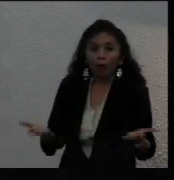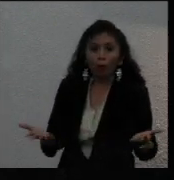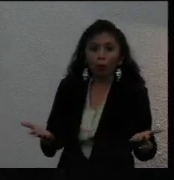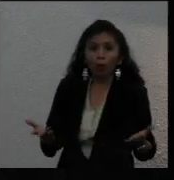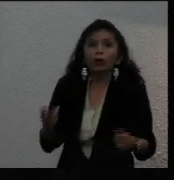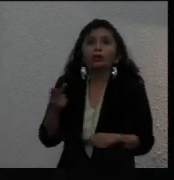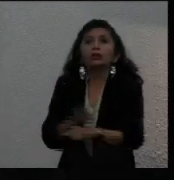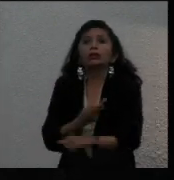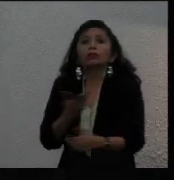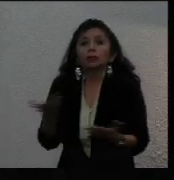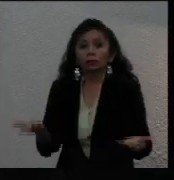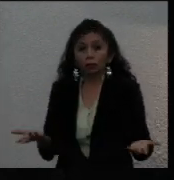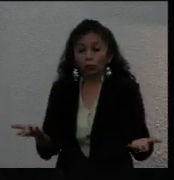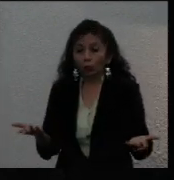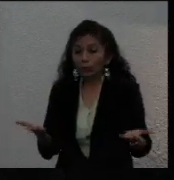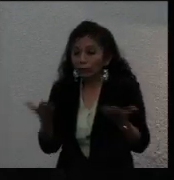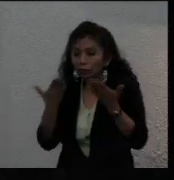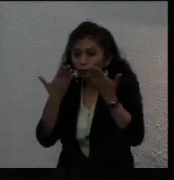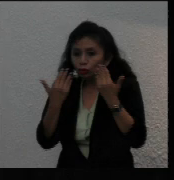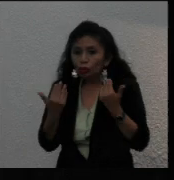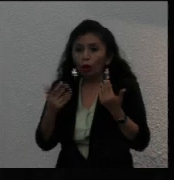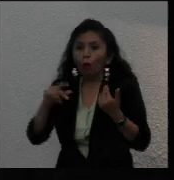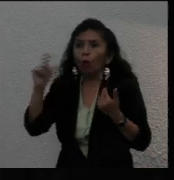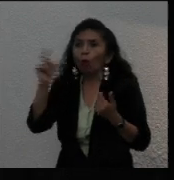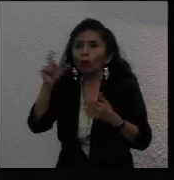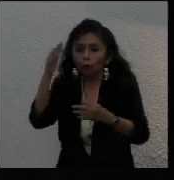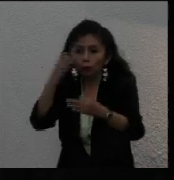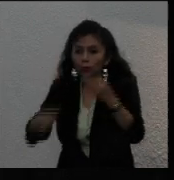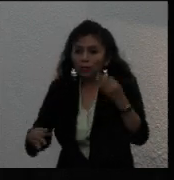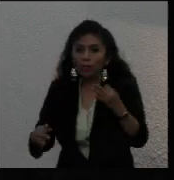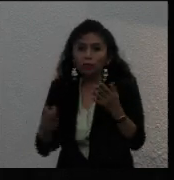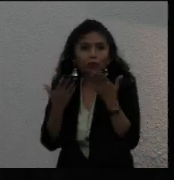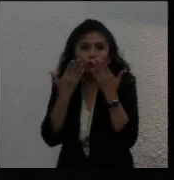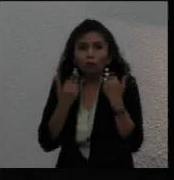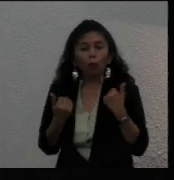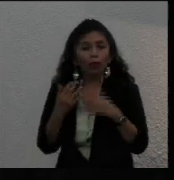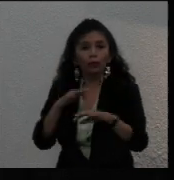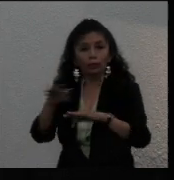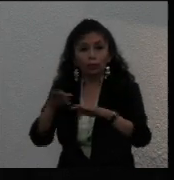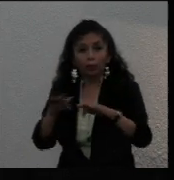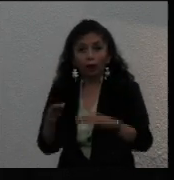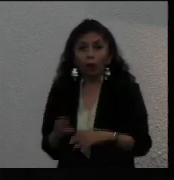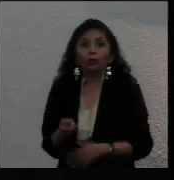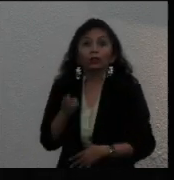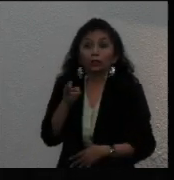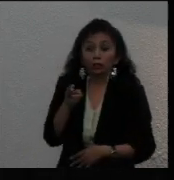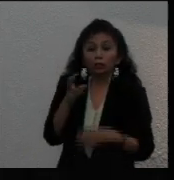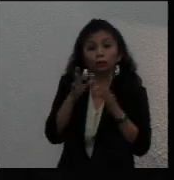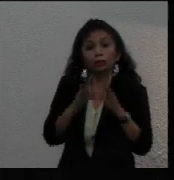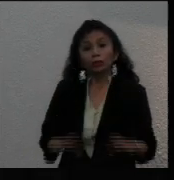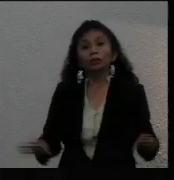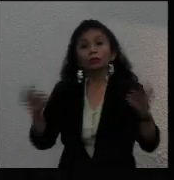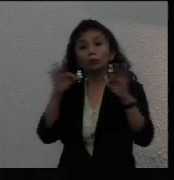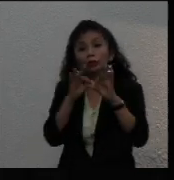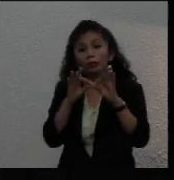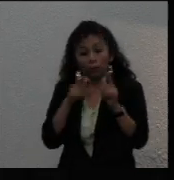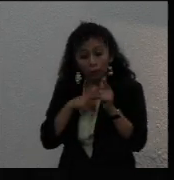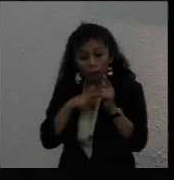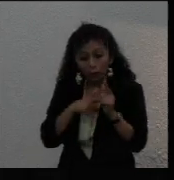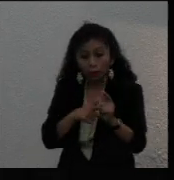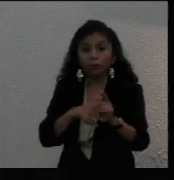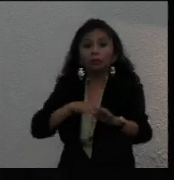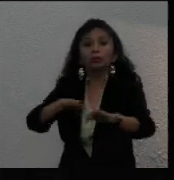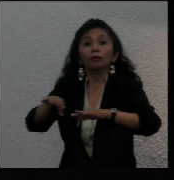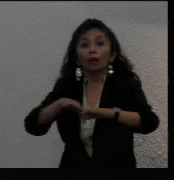problema muy serio de desempleo y más de seguridad. De ahí la importancia de seguir trabajando con los